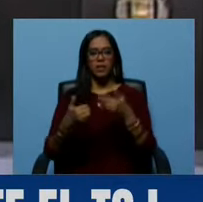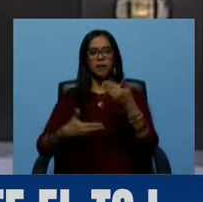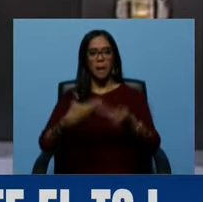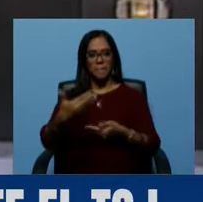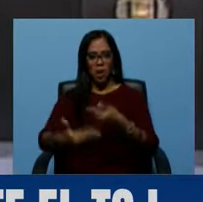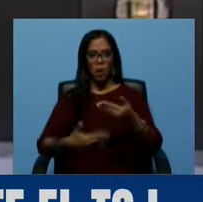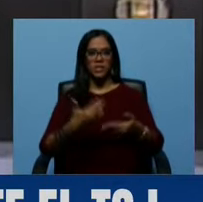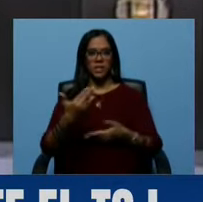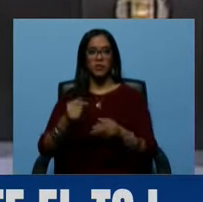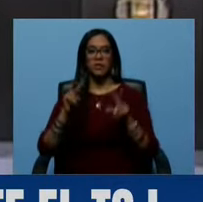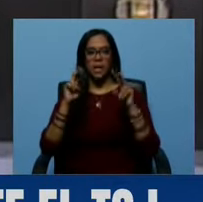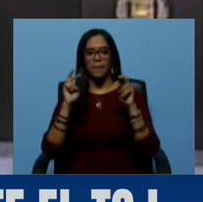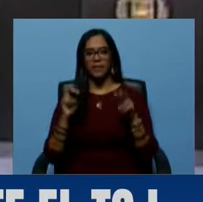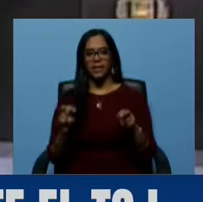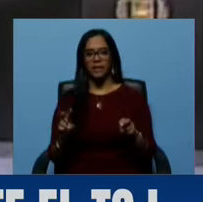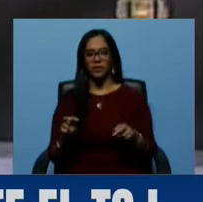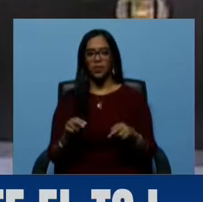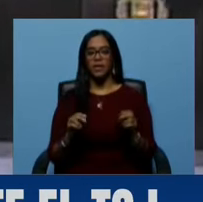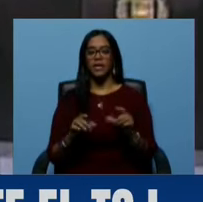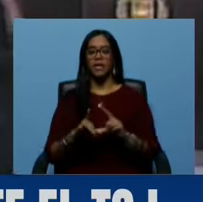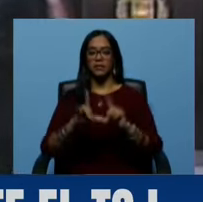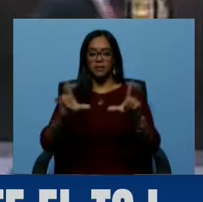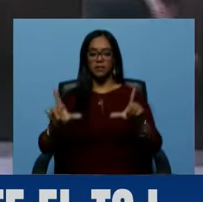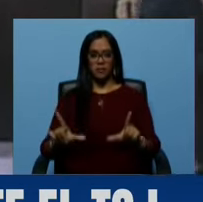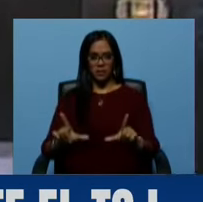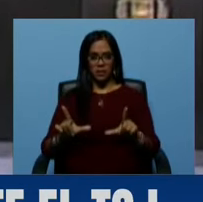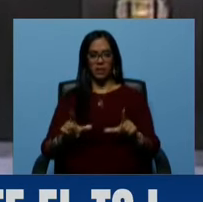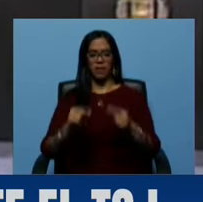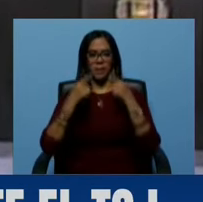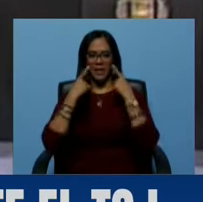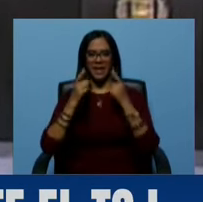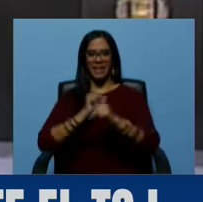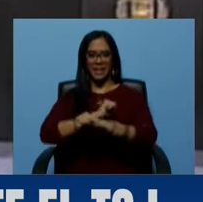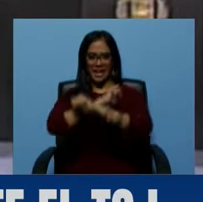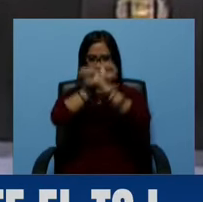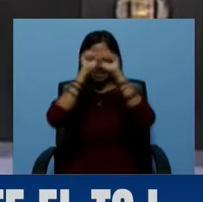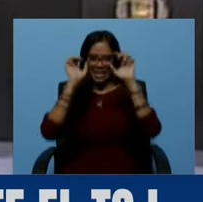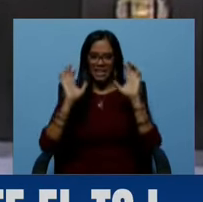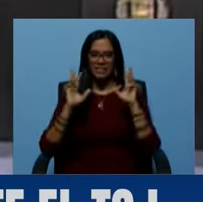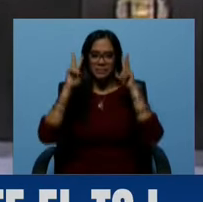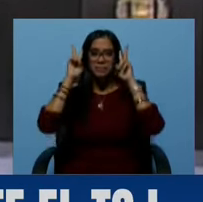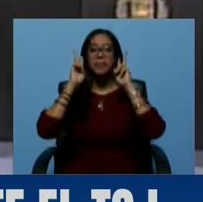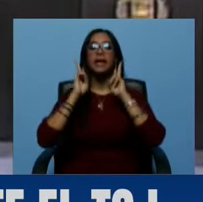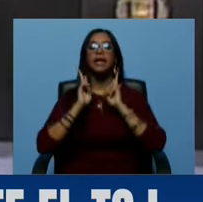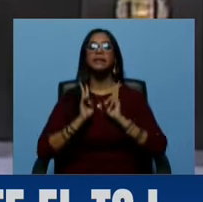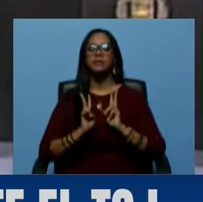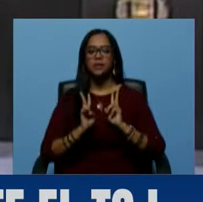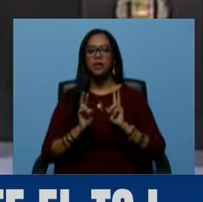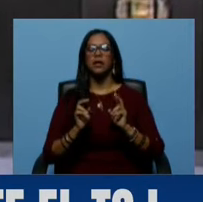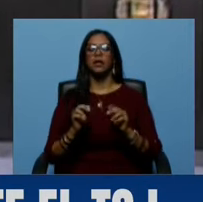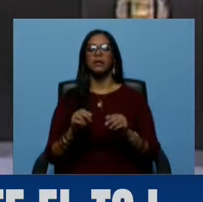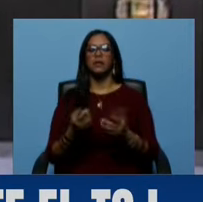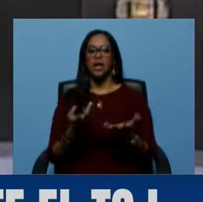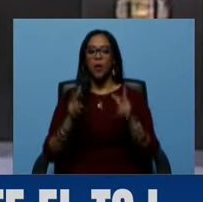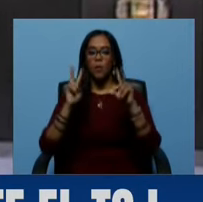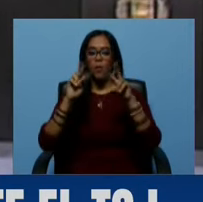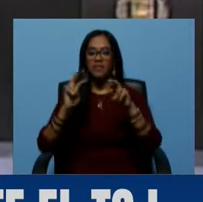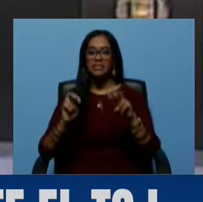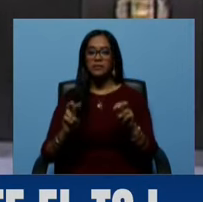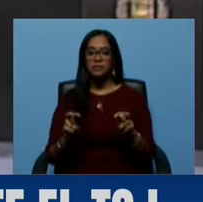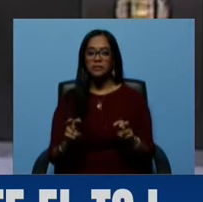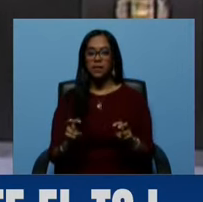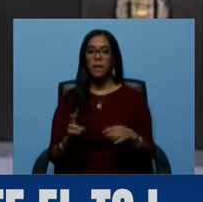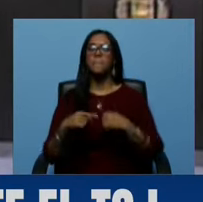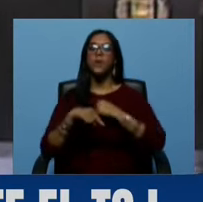de investigación y verificación, verificar la transparencia a través de un exhaustivo peritaje